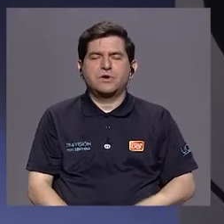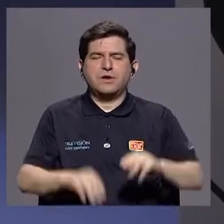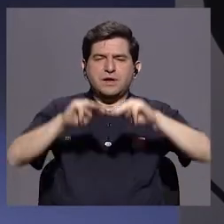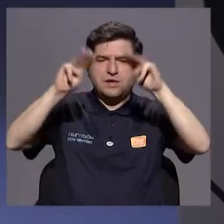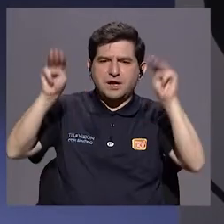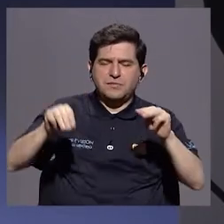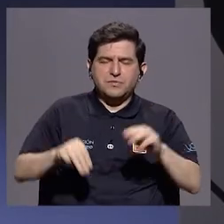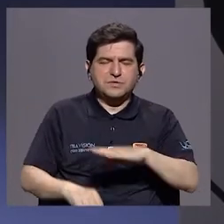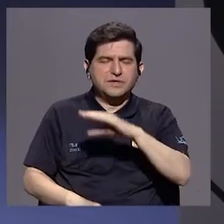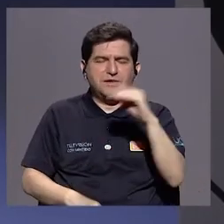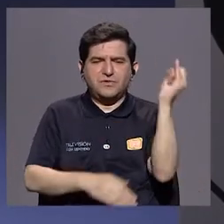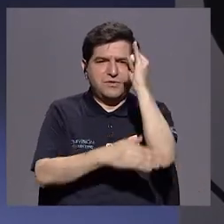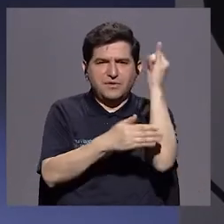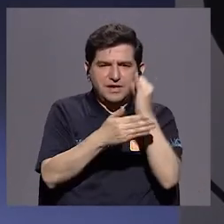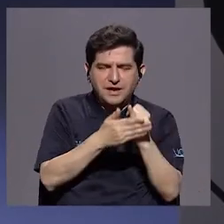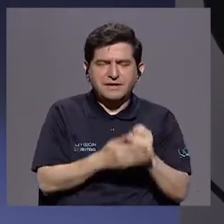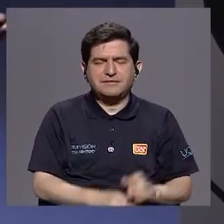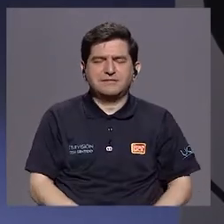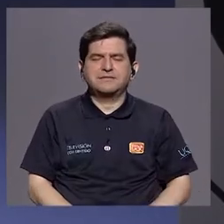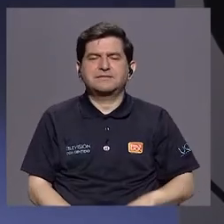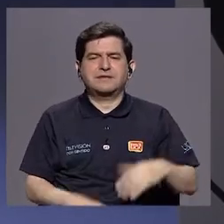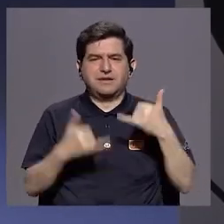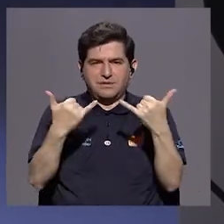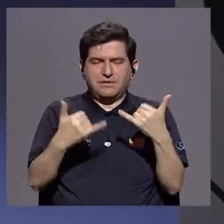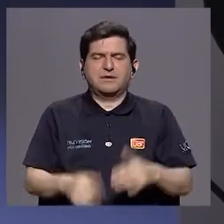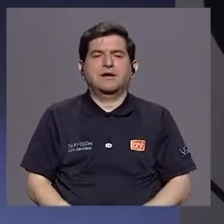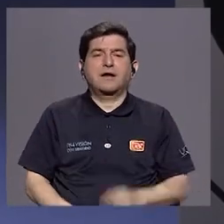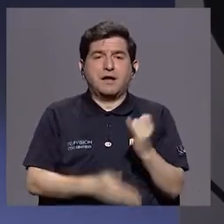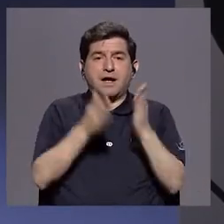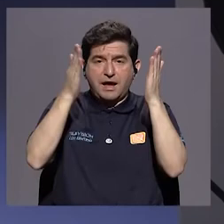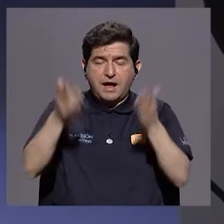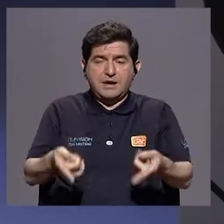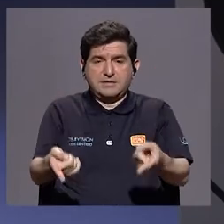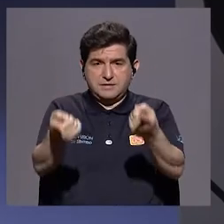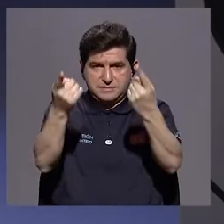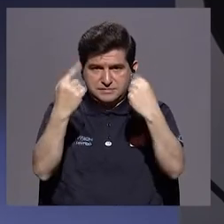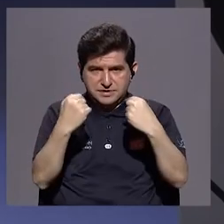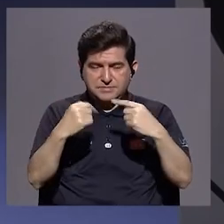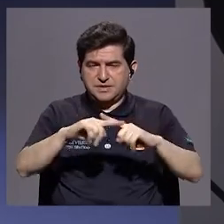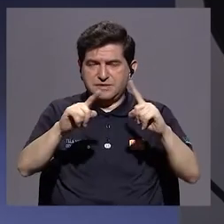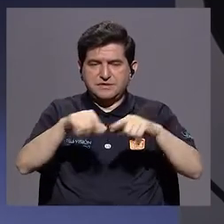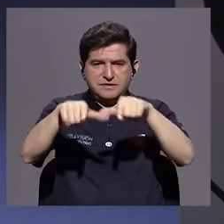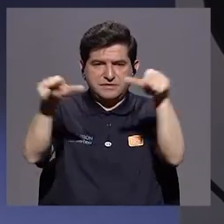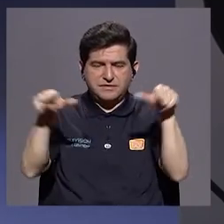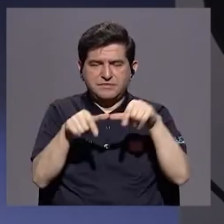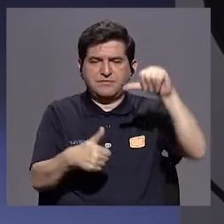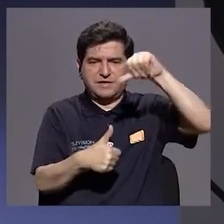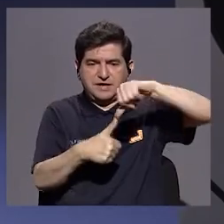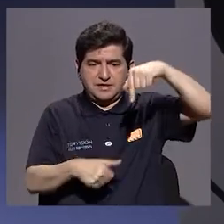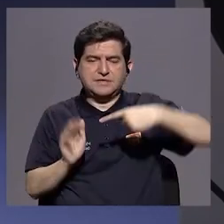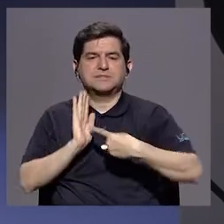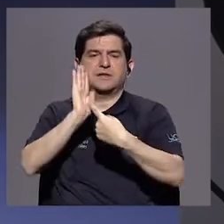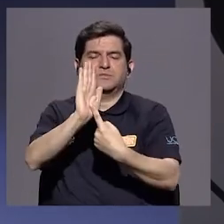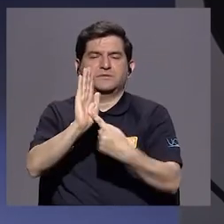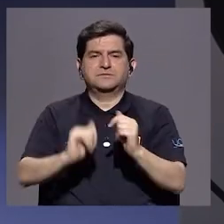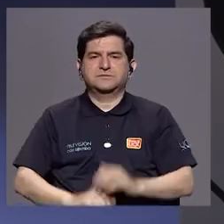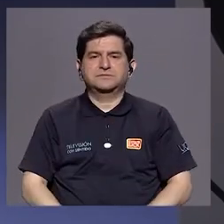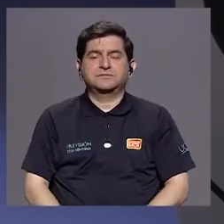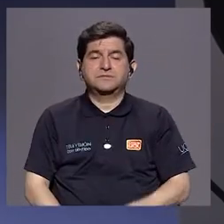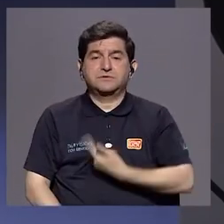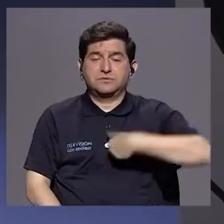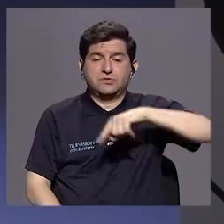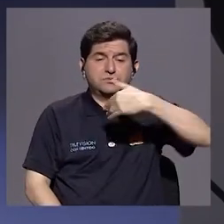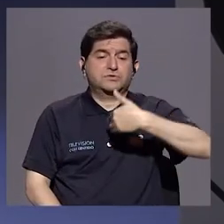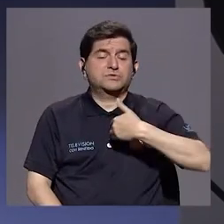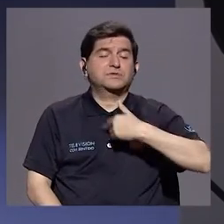contemporáneo se empieza a traer artistas de la región centroamericana a exponer aquí y nosotros siempre hemos tenido